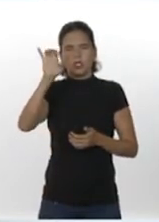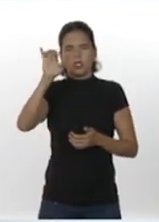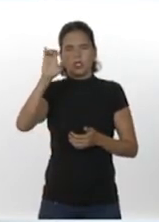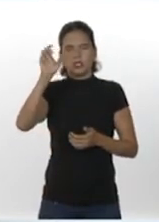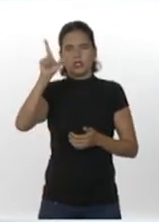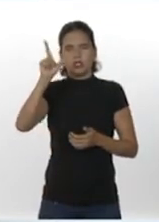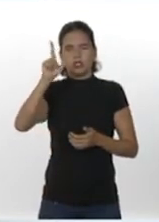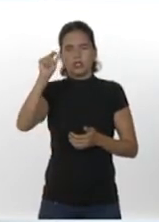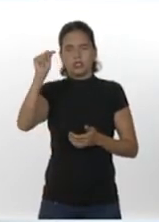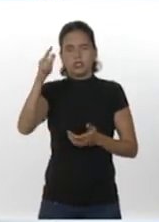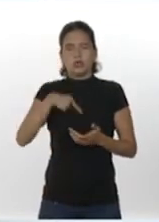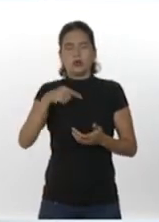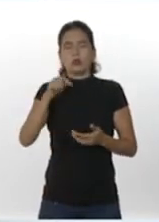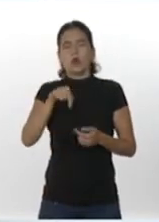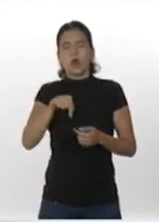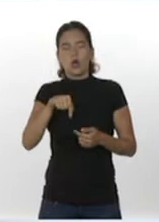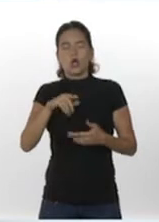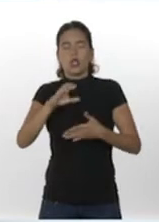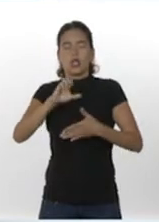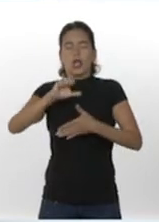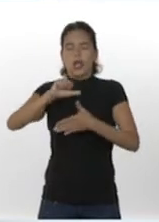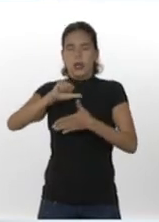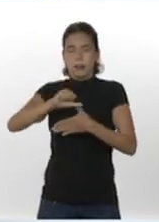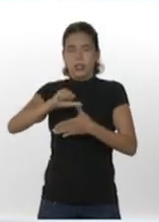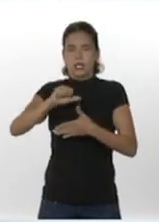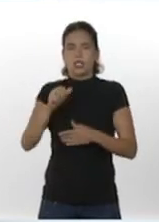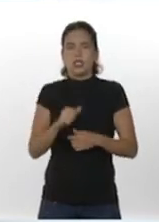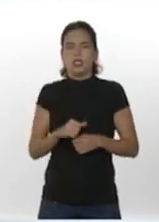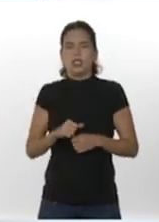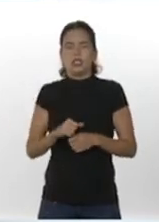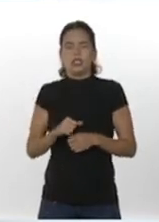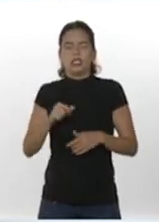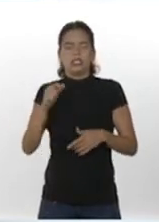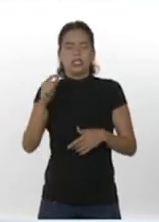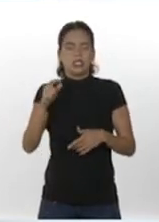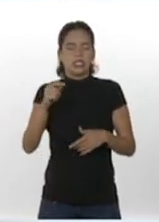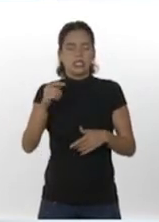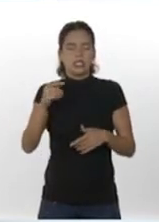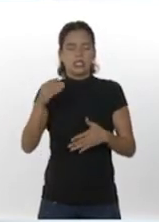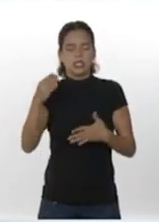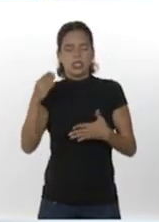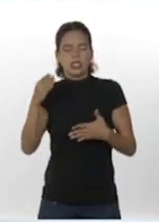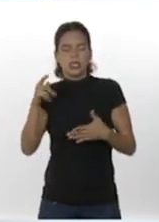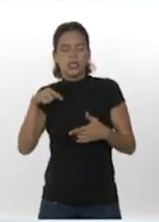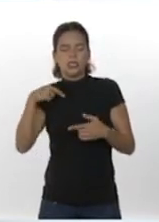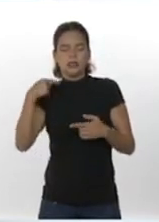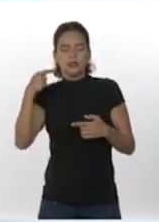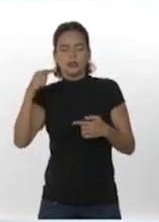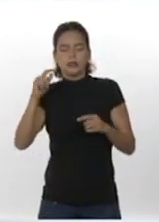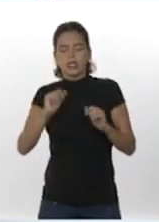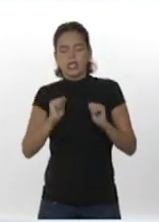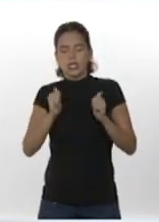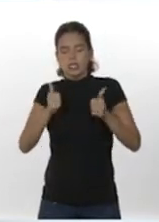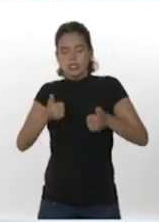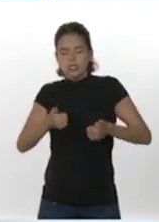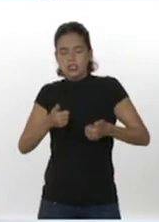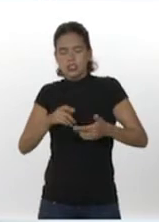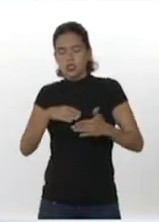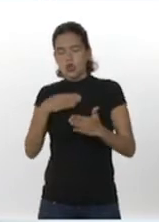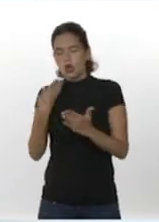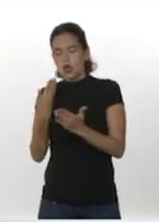hoy es América Latina, desde México hasta el sur de Argentina, se lo reparten